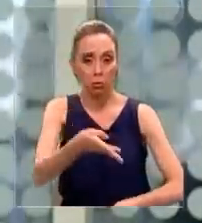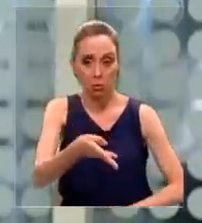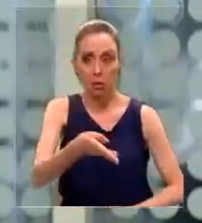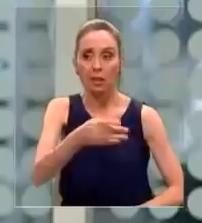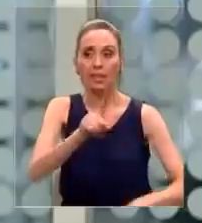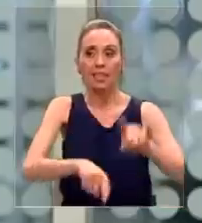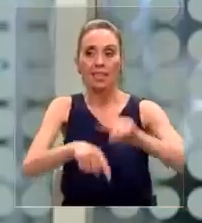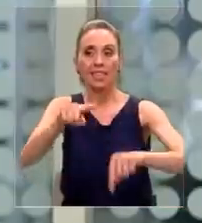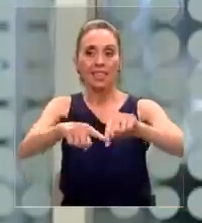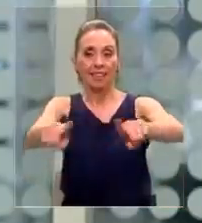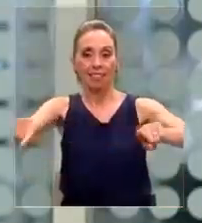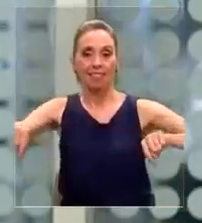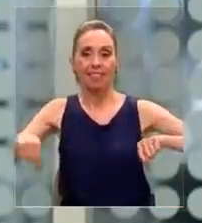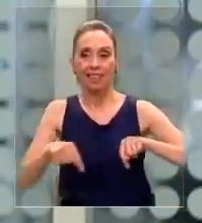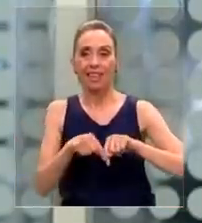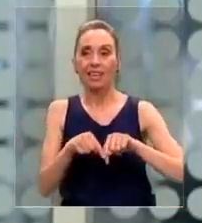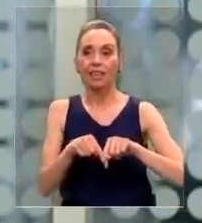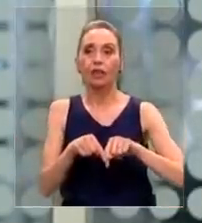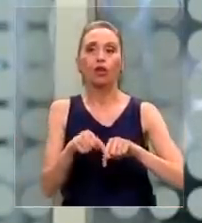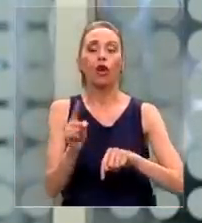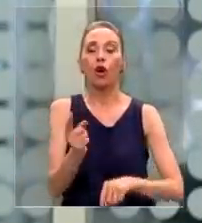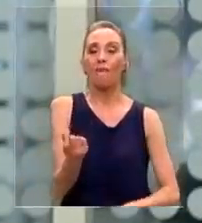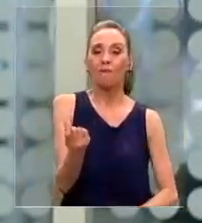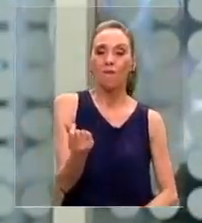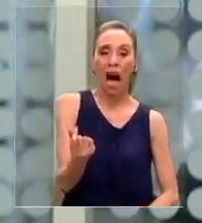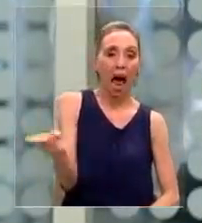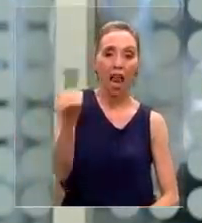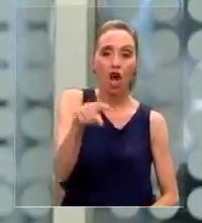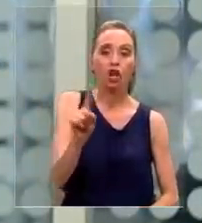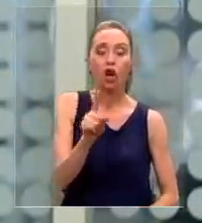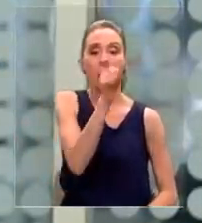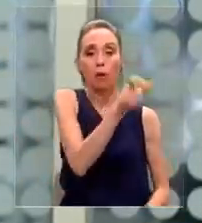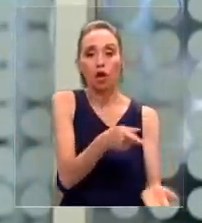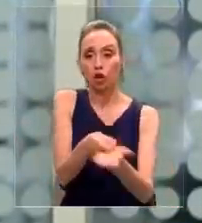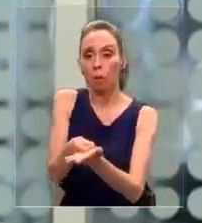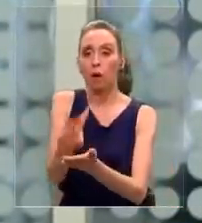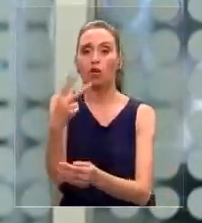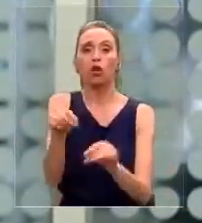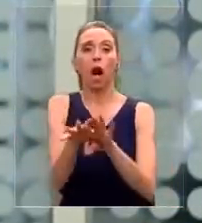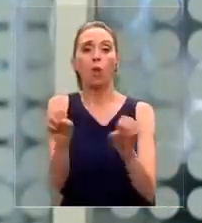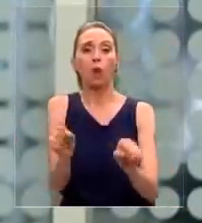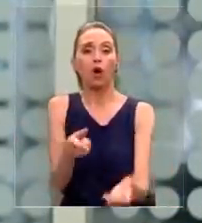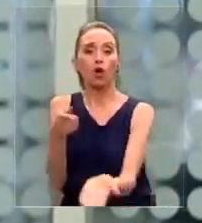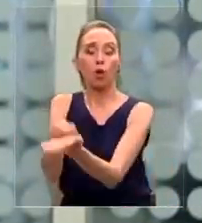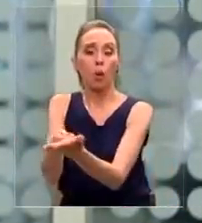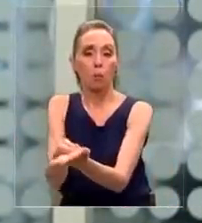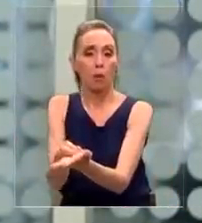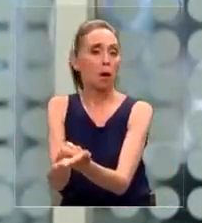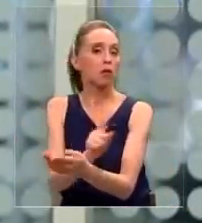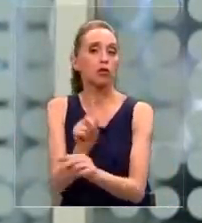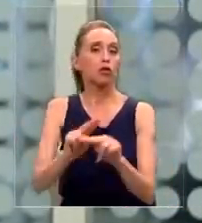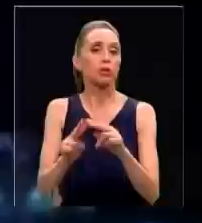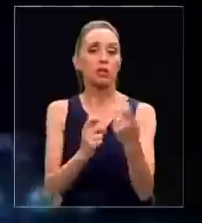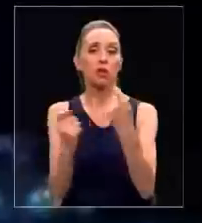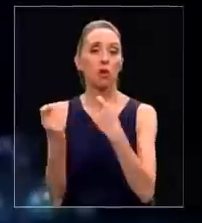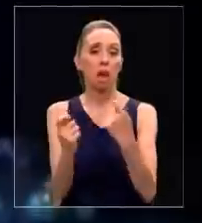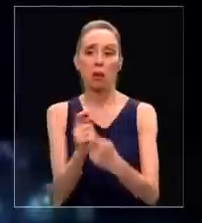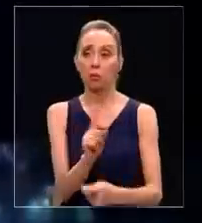los terrenos no tenían el valor y el comprador tampoco estaba de acuerdo en comprarlo y no se realizó ningún